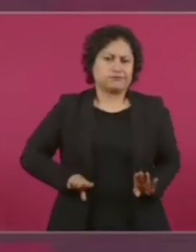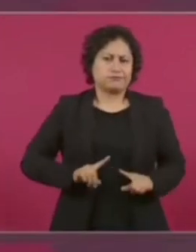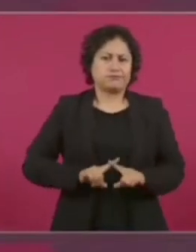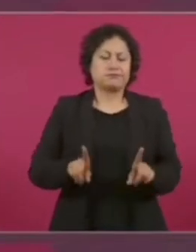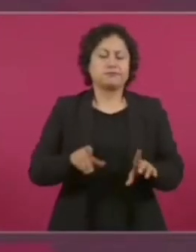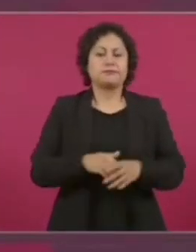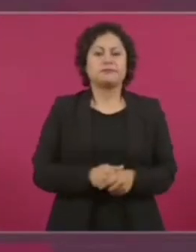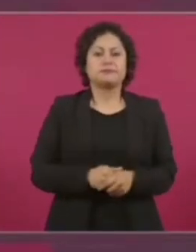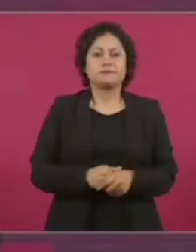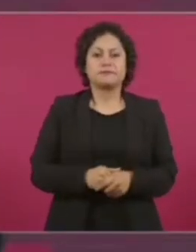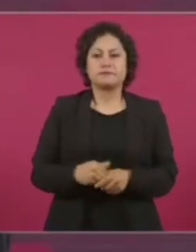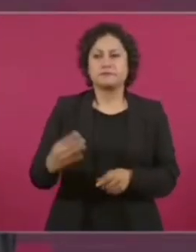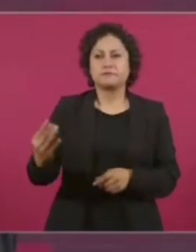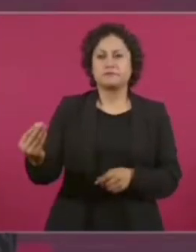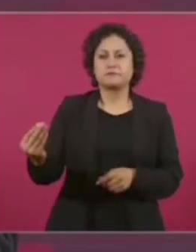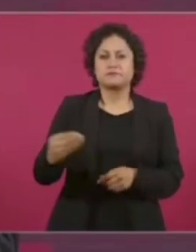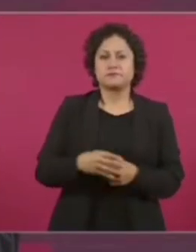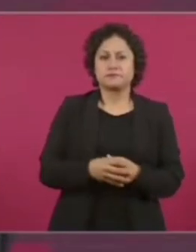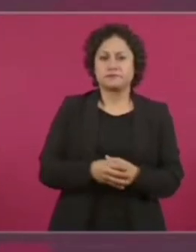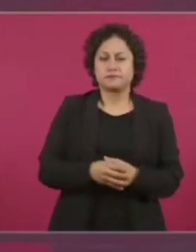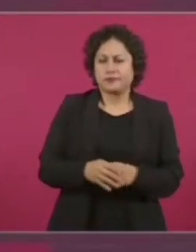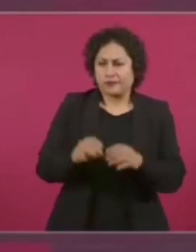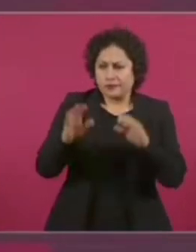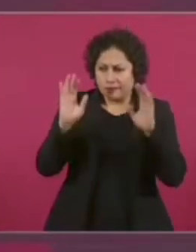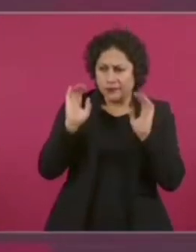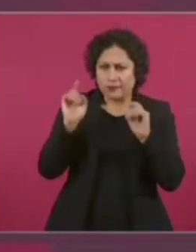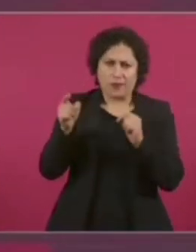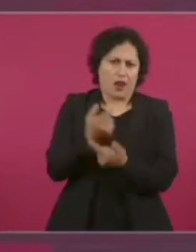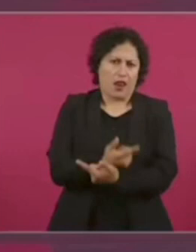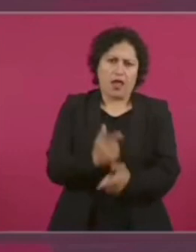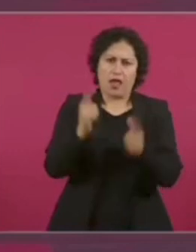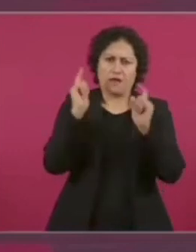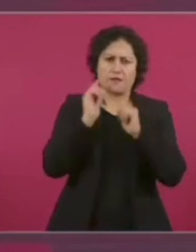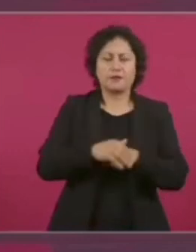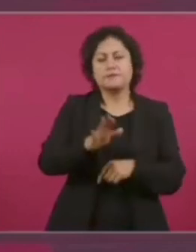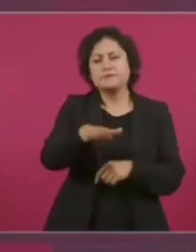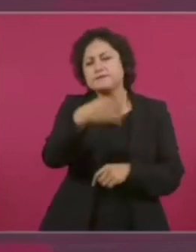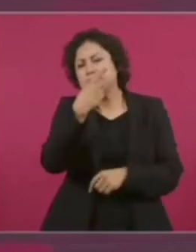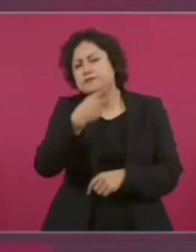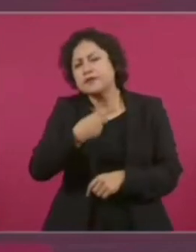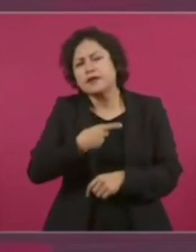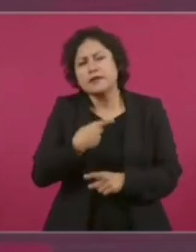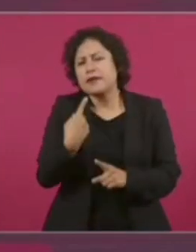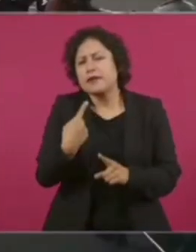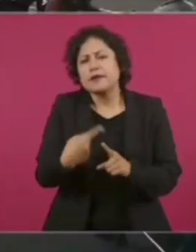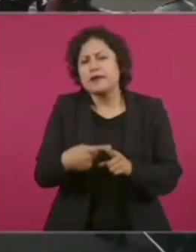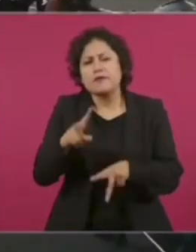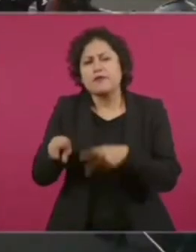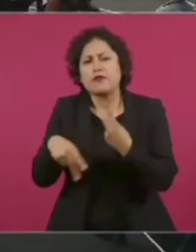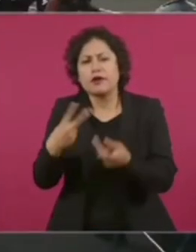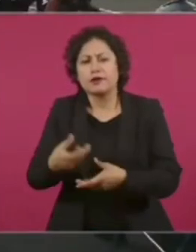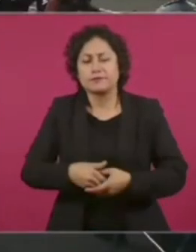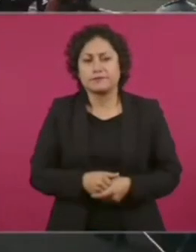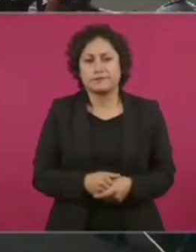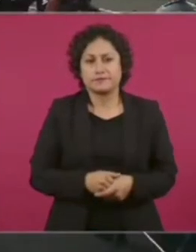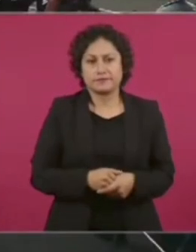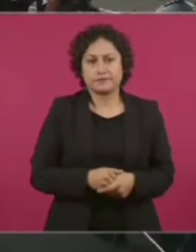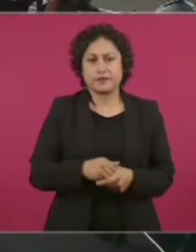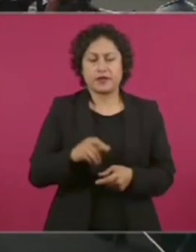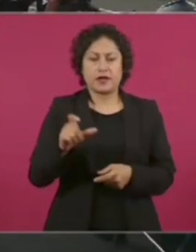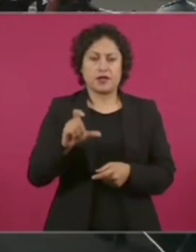Bueno, es libre, pero ¿quién otro fue de candidato? Samuel